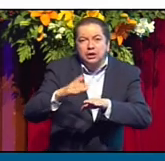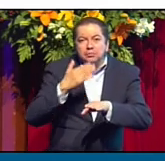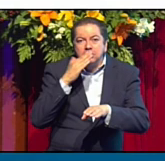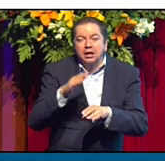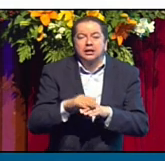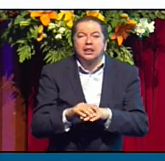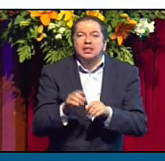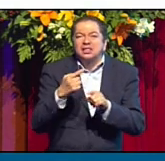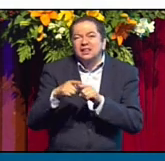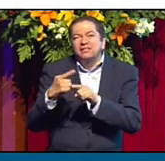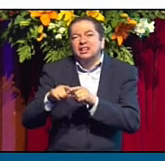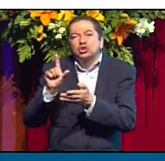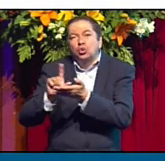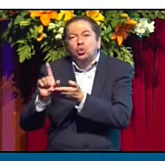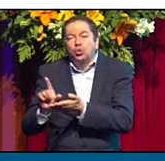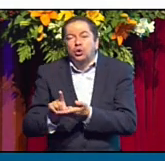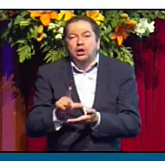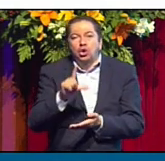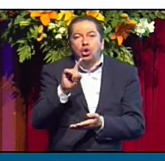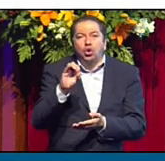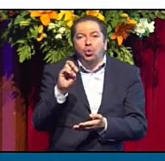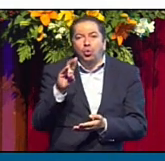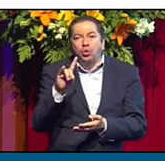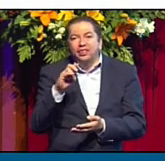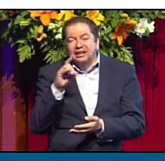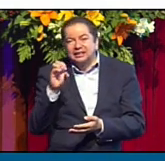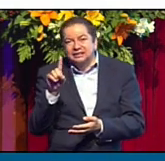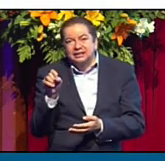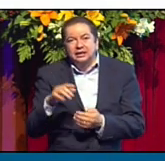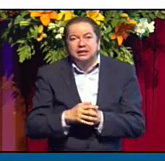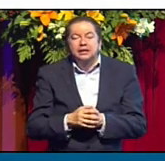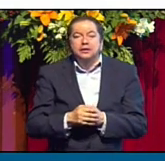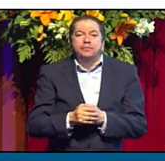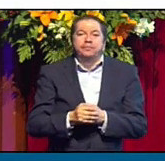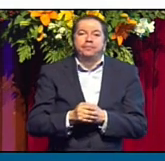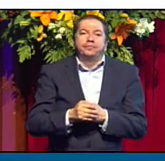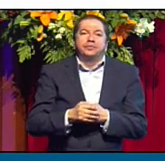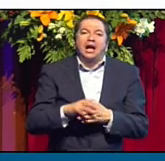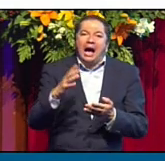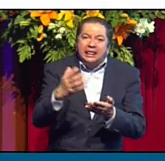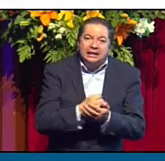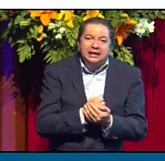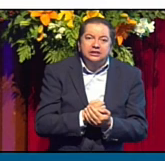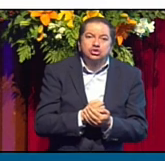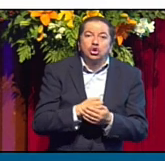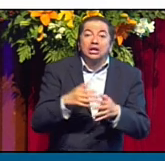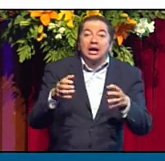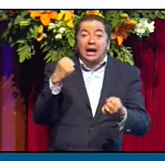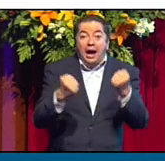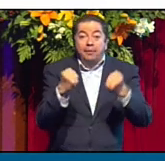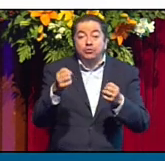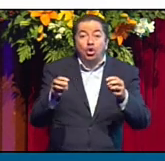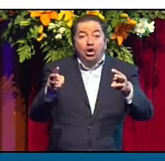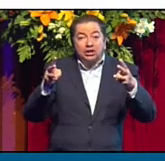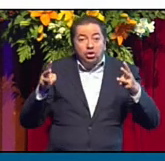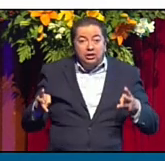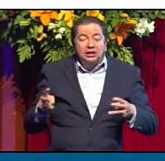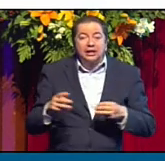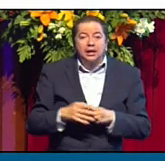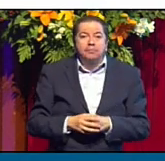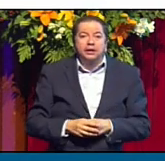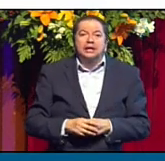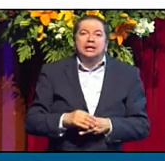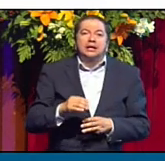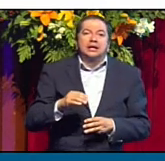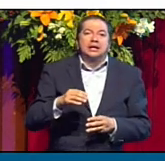de varias localidades de Lourdes, varios sectores de Lourdes. Habilitación de la bodega municipal, adquisición de 2 camiones limpiafosas, adquisición